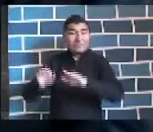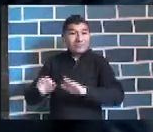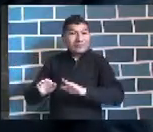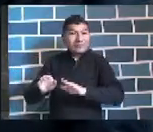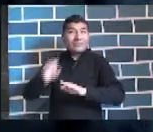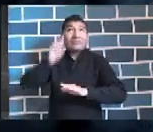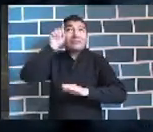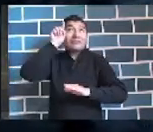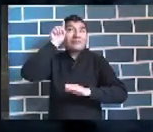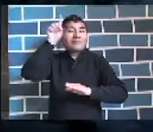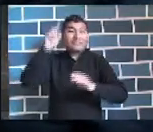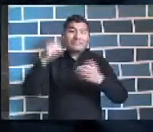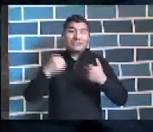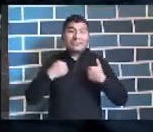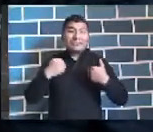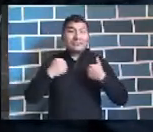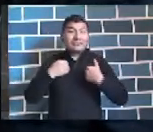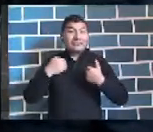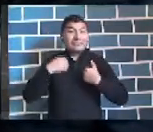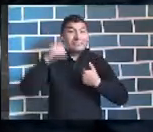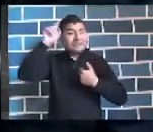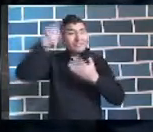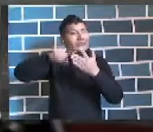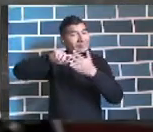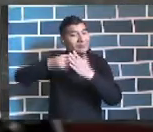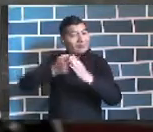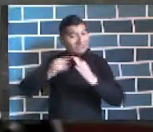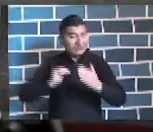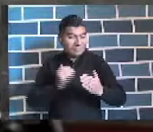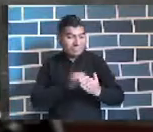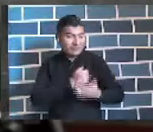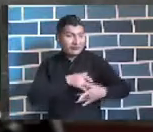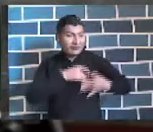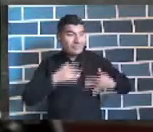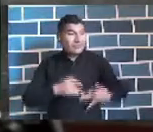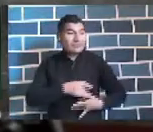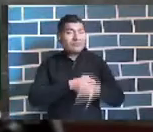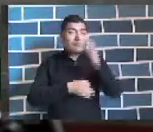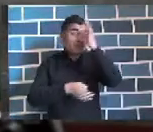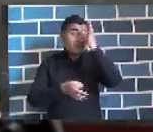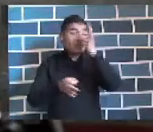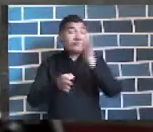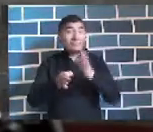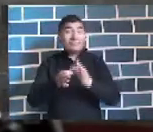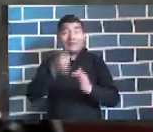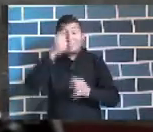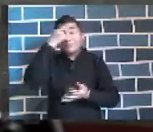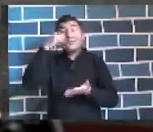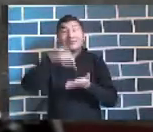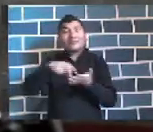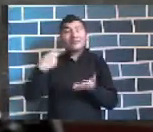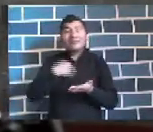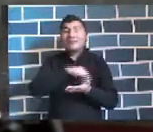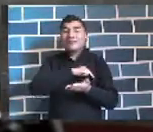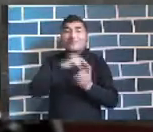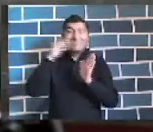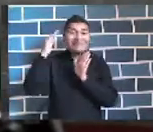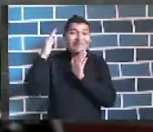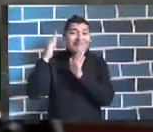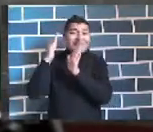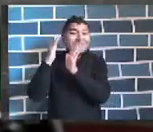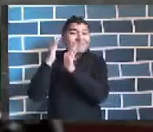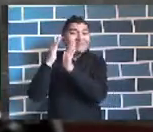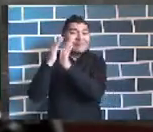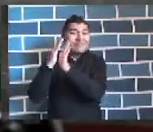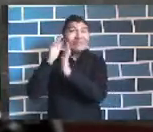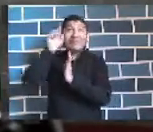el atractivo, Él inicia en nuestros corazones la fe y por eso nos acercamos, porque